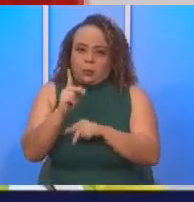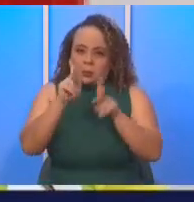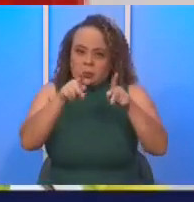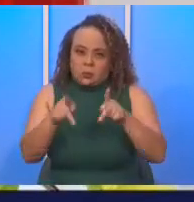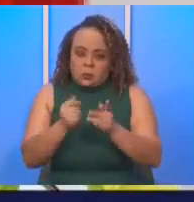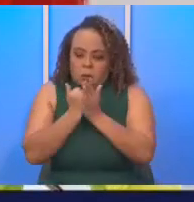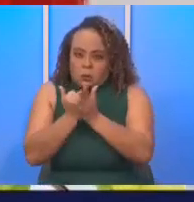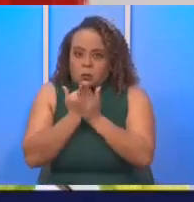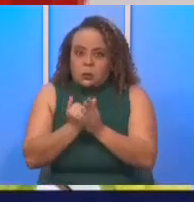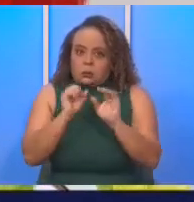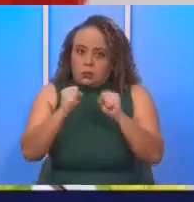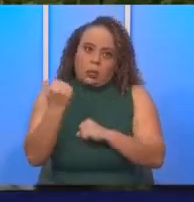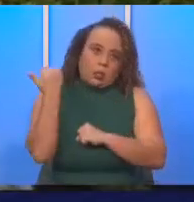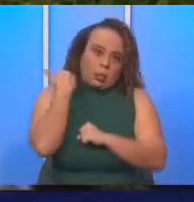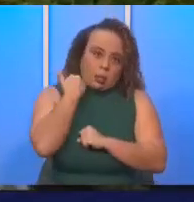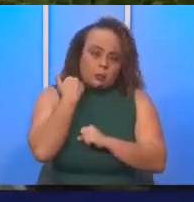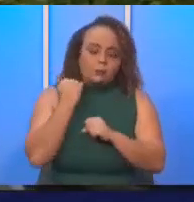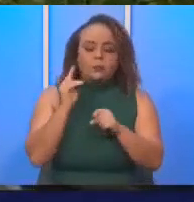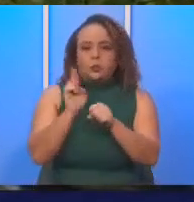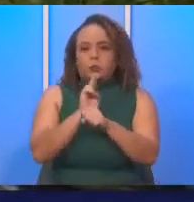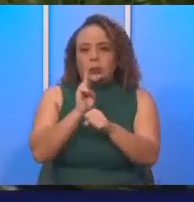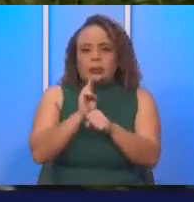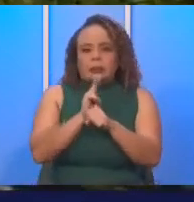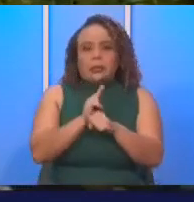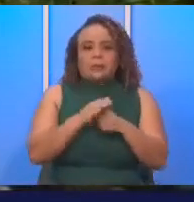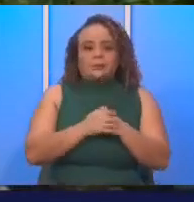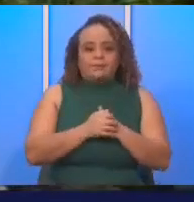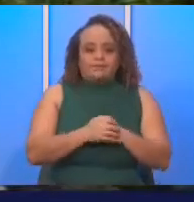¿qué se utilizan? Se utilizan tucos gruesos grandes,